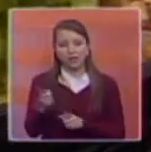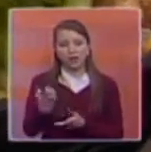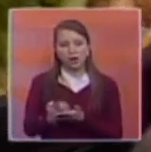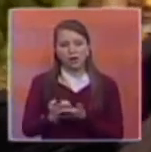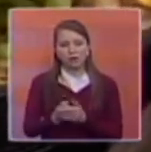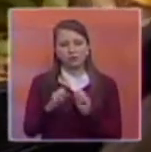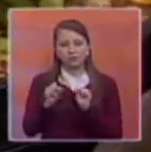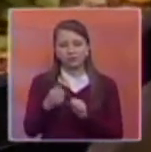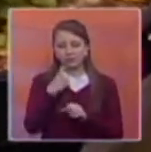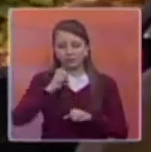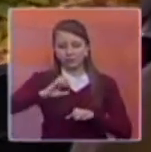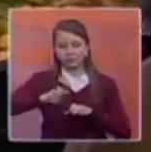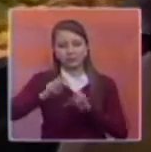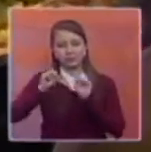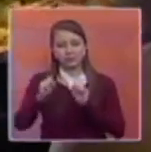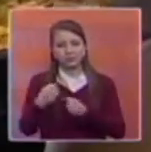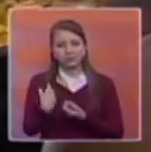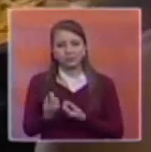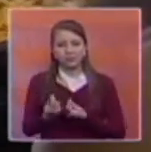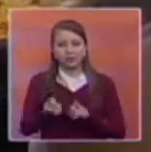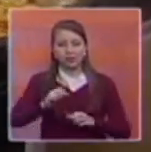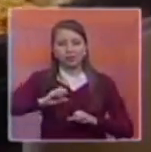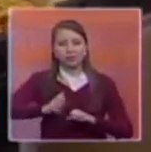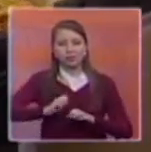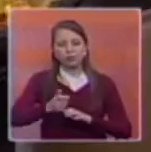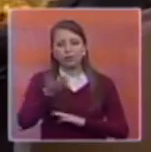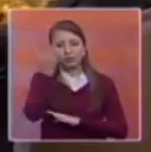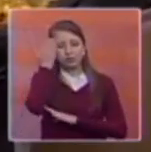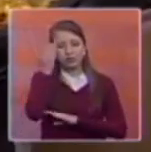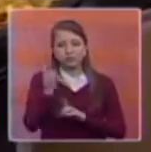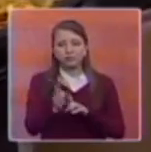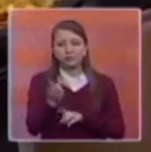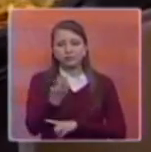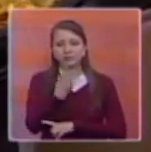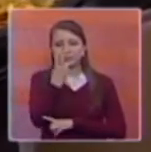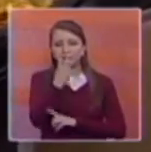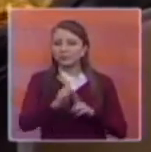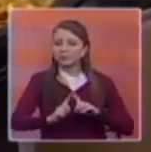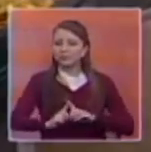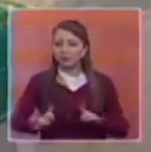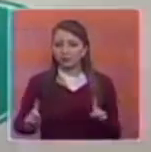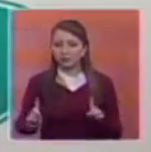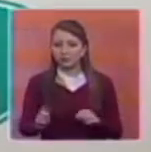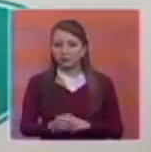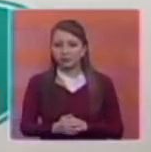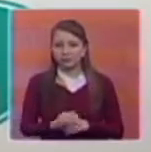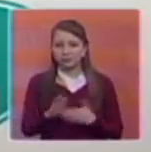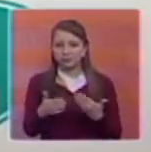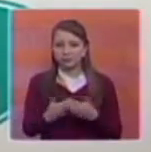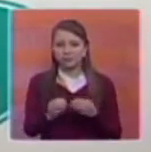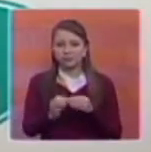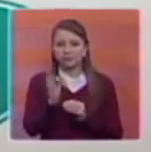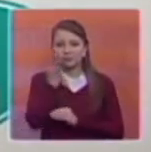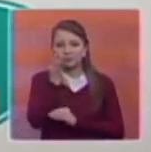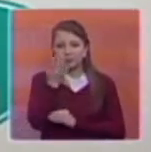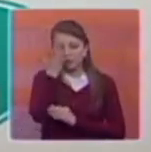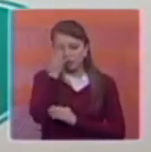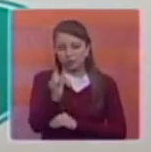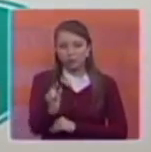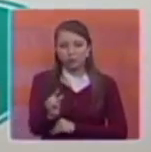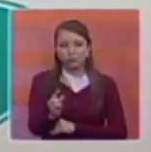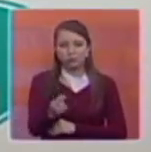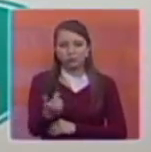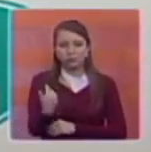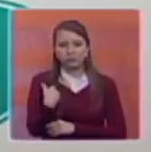tenga una pimienta que pueda recién moler. Usted no sabe, el aroma es diferente. Todo es más rico. Y no le puse mucho porque esto lleva